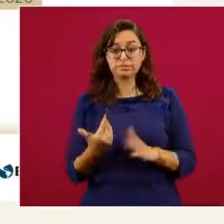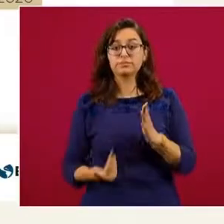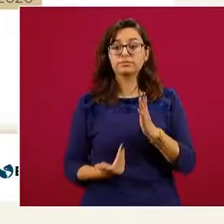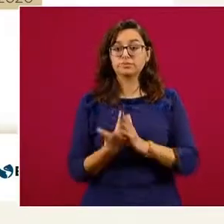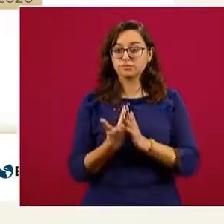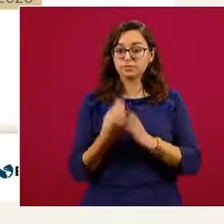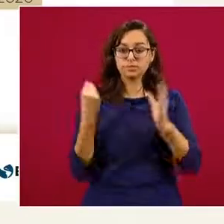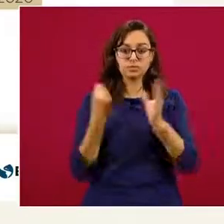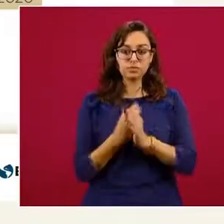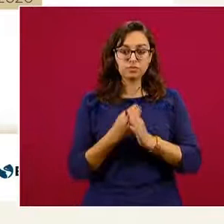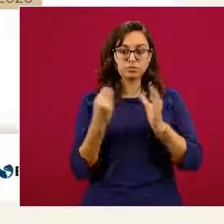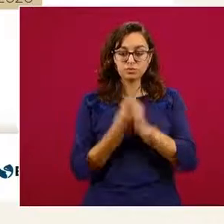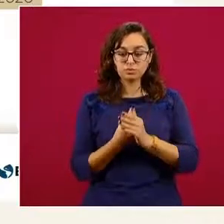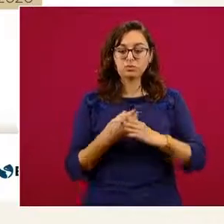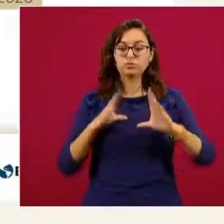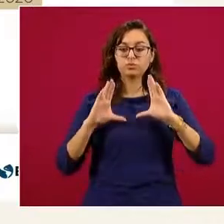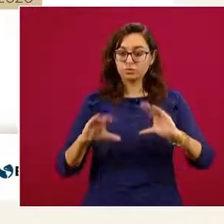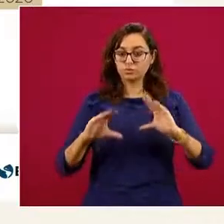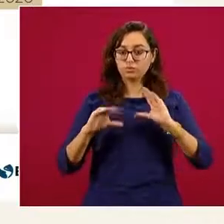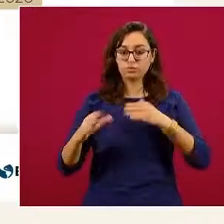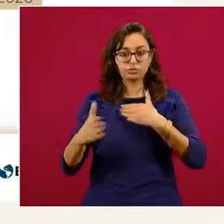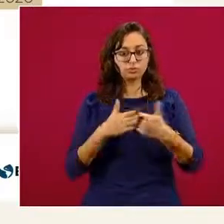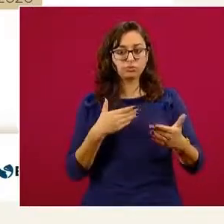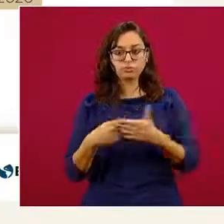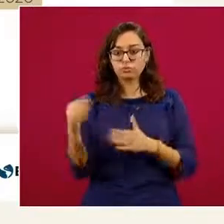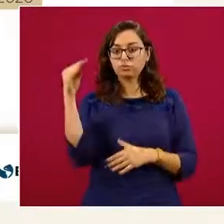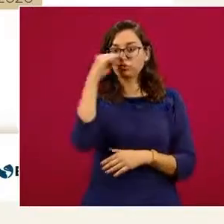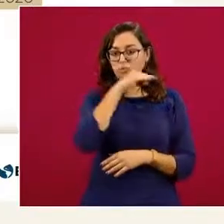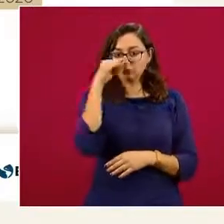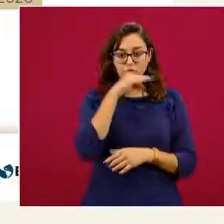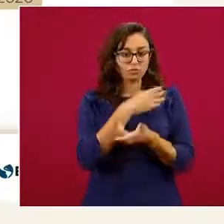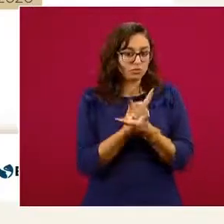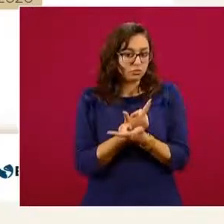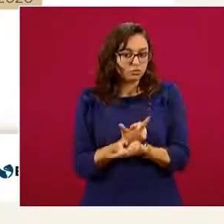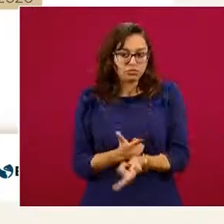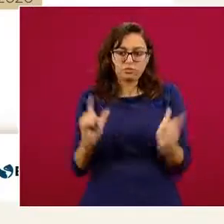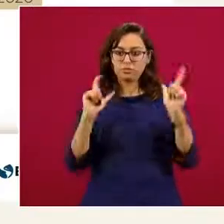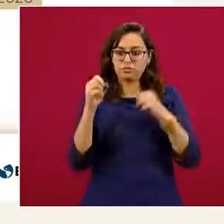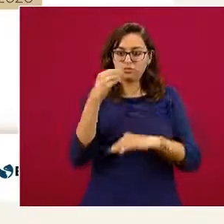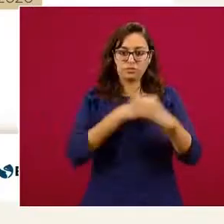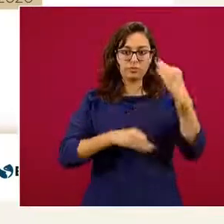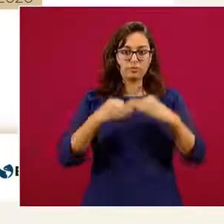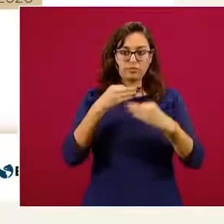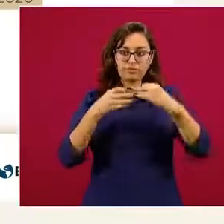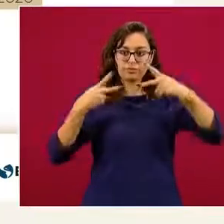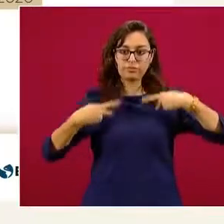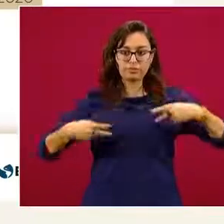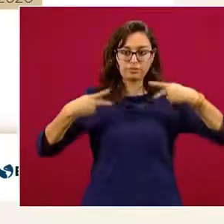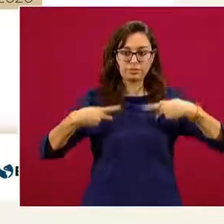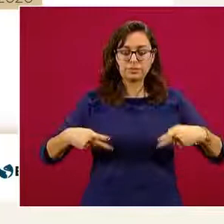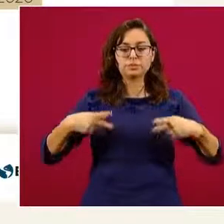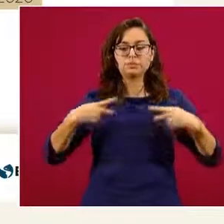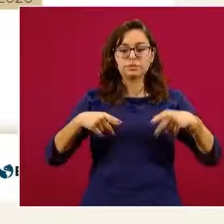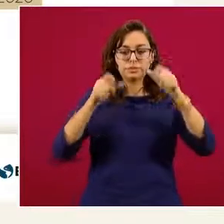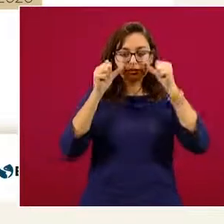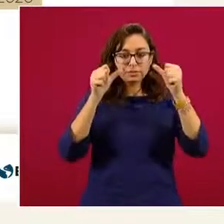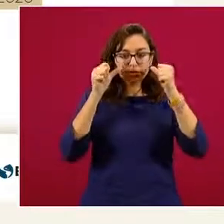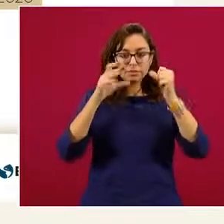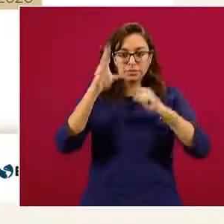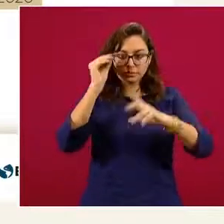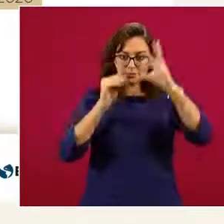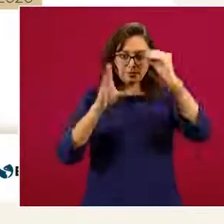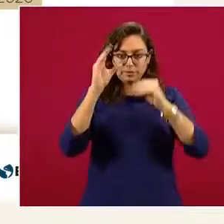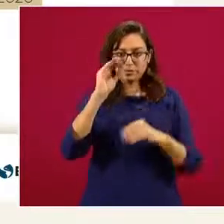de capacitación y actualización que les decía. Es gratuito y ese sí está abierto para cualquier empresaria, independientemente de